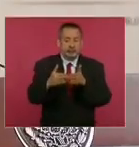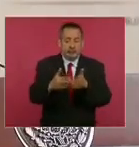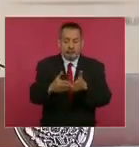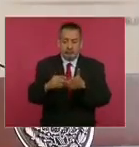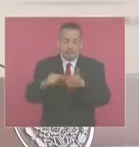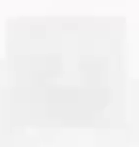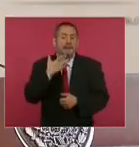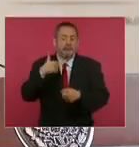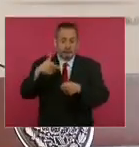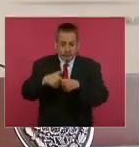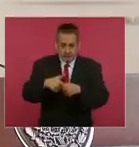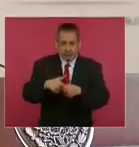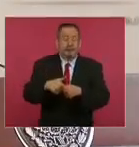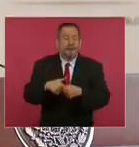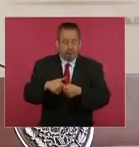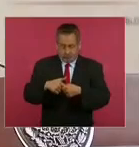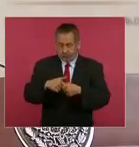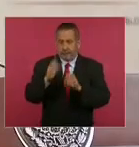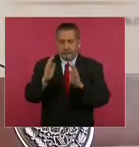con diésel. No